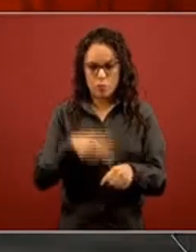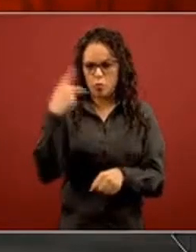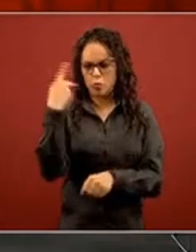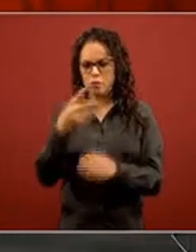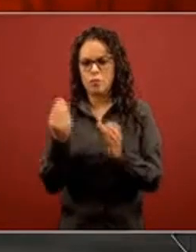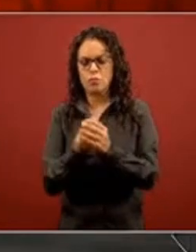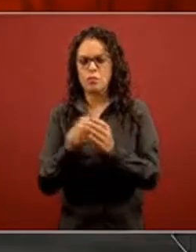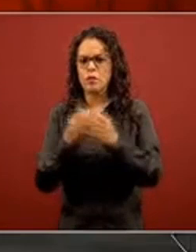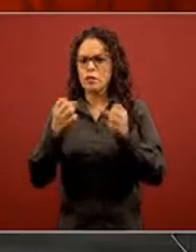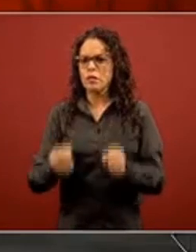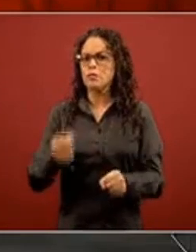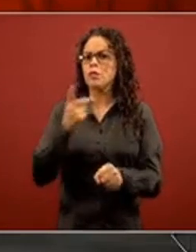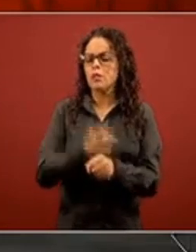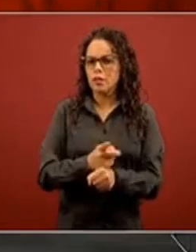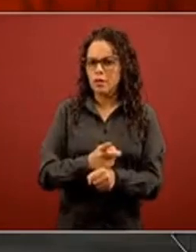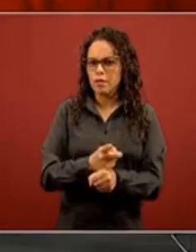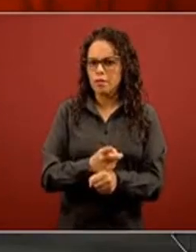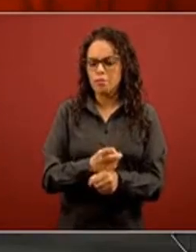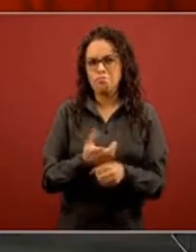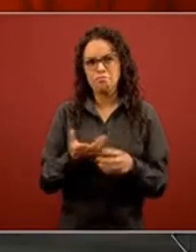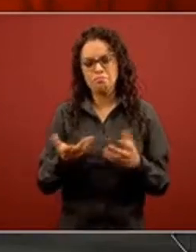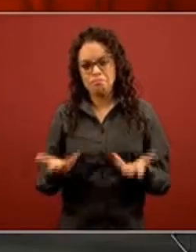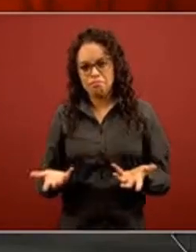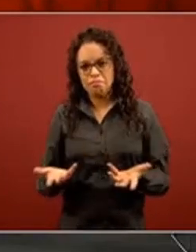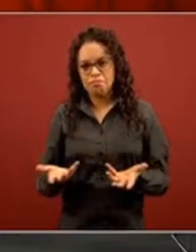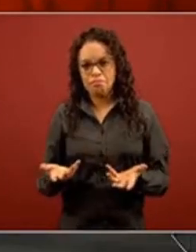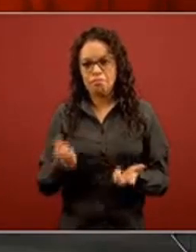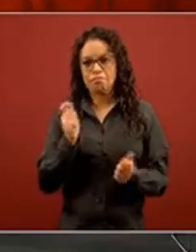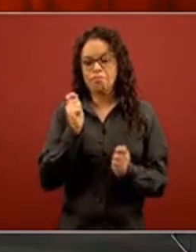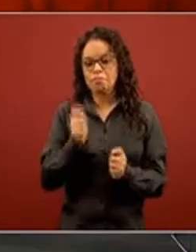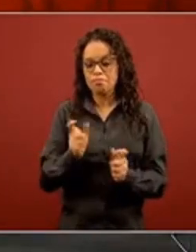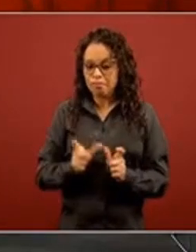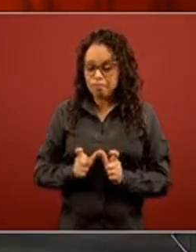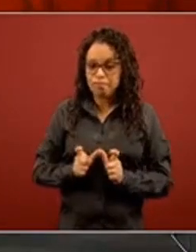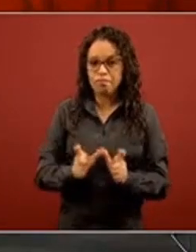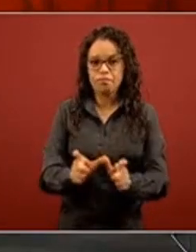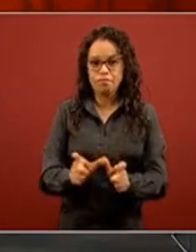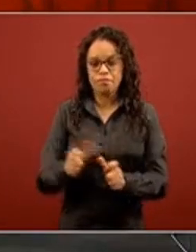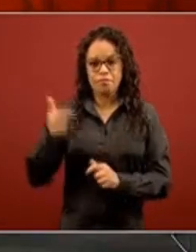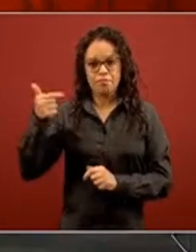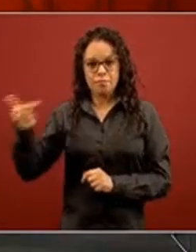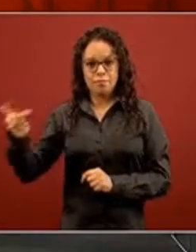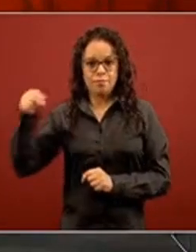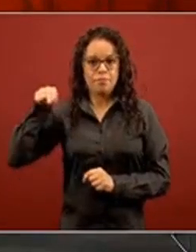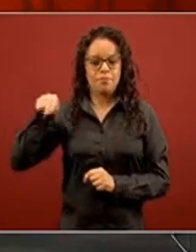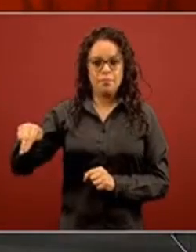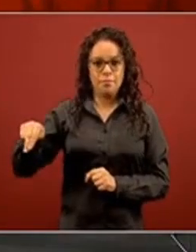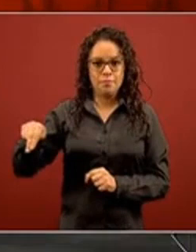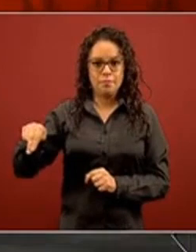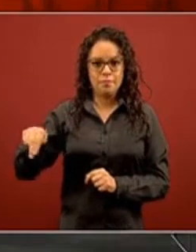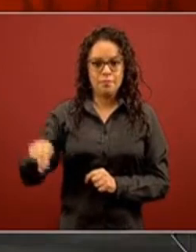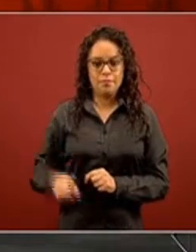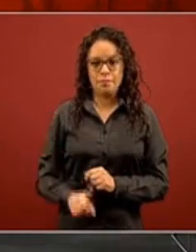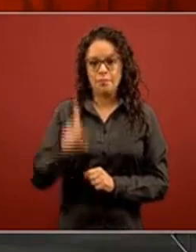nos la está garantizando la Guardia Nacional. Se trata del despliegue de